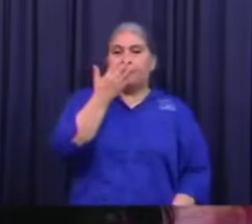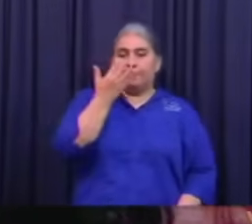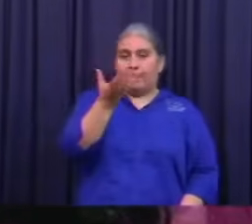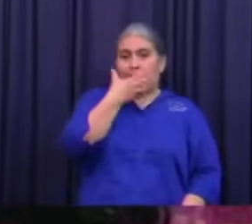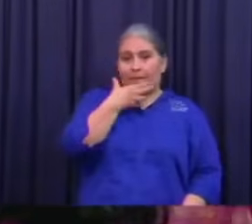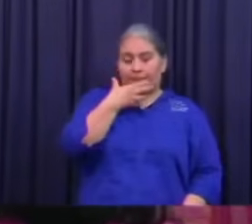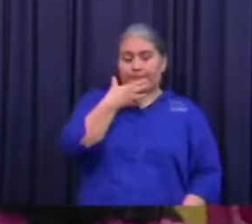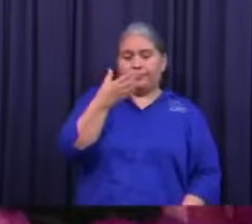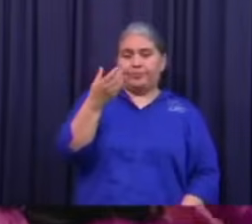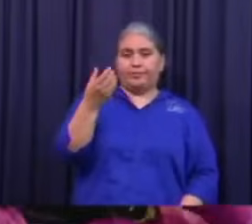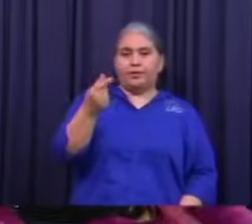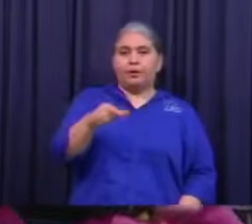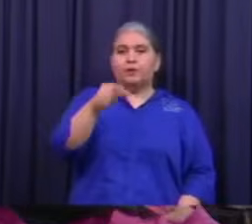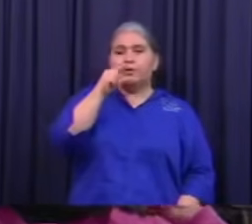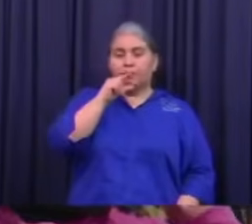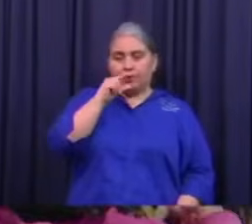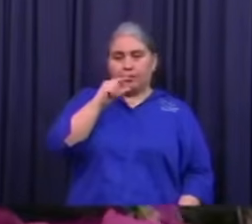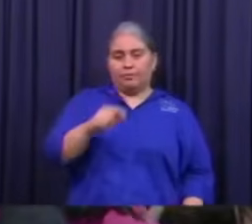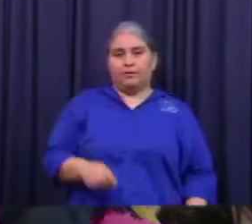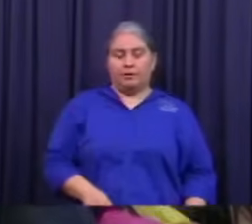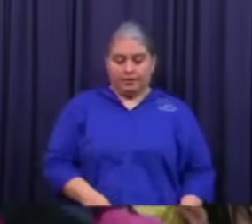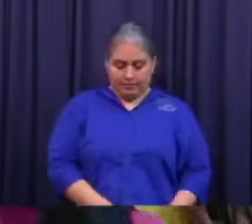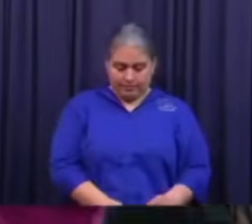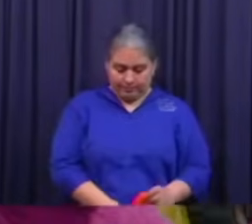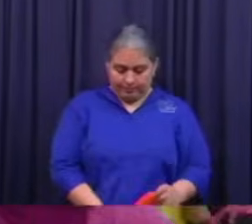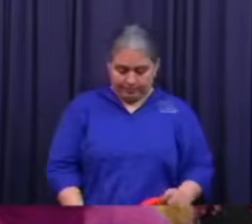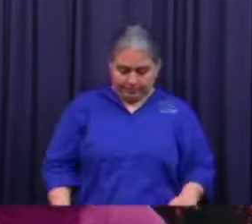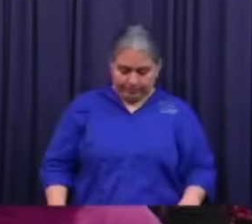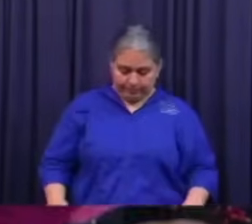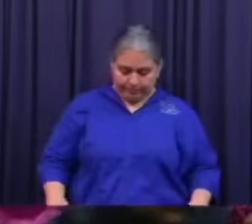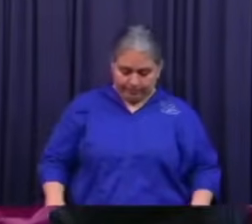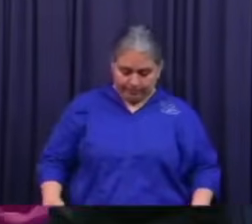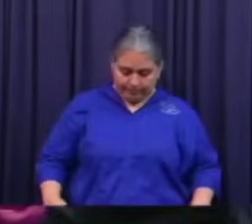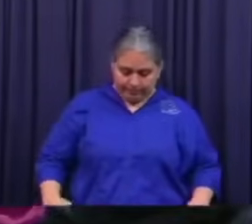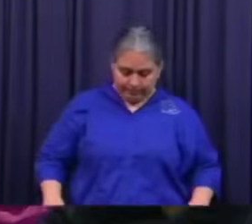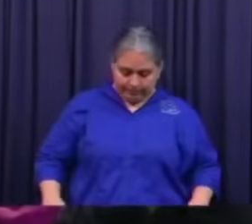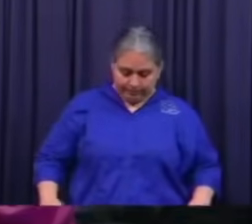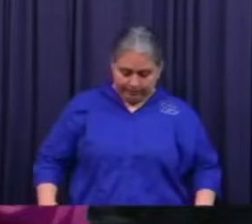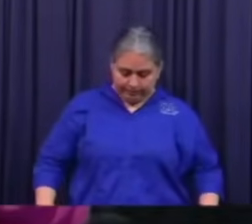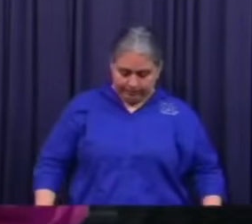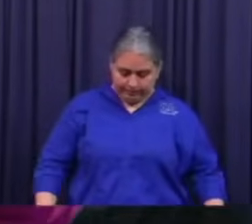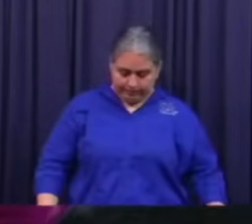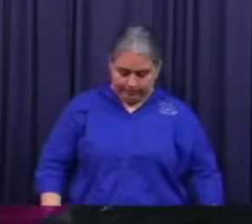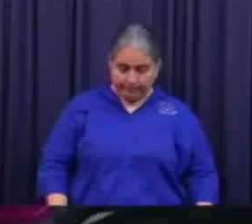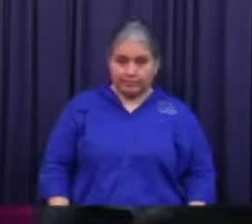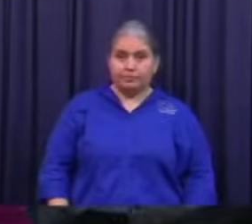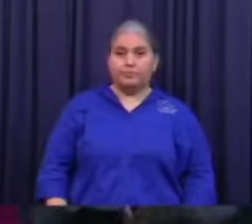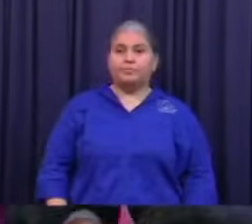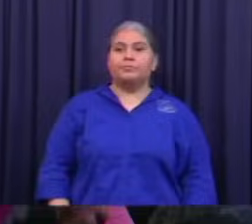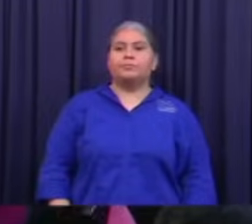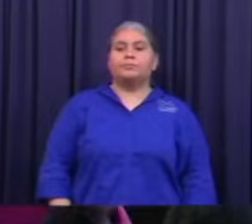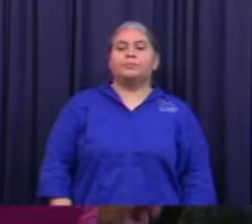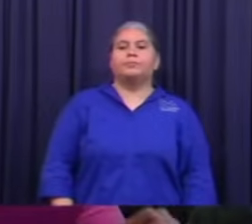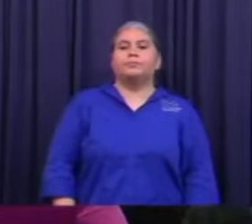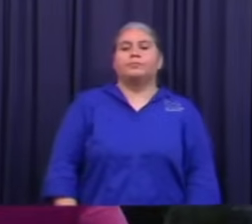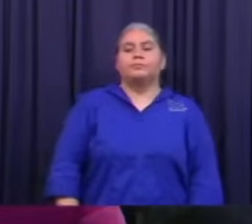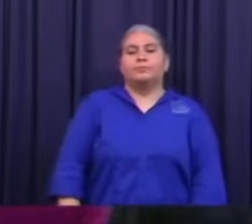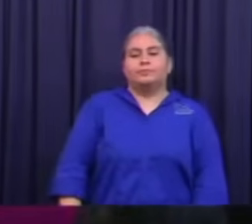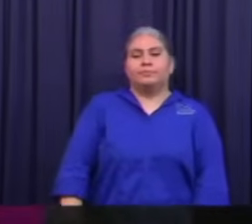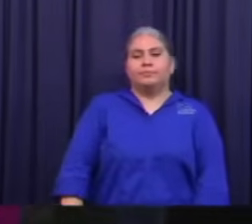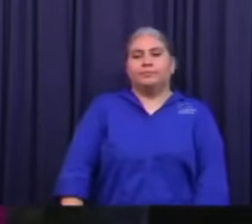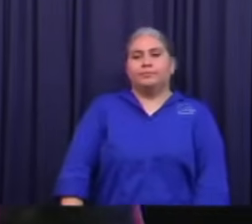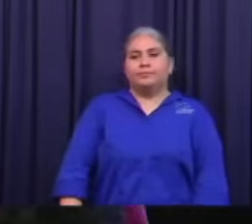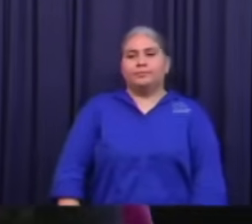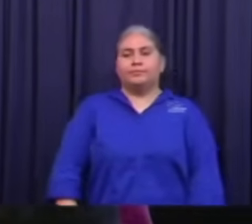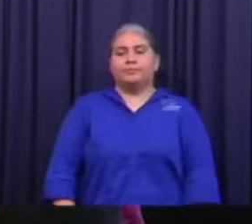vamos a hacer es eh a la usanza antigua verdad les llevan el pan y el vino y cuando les